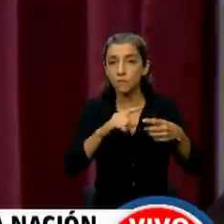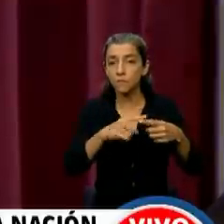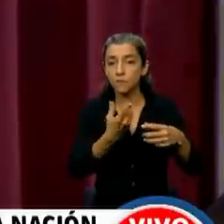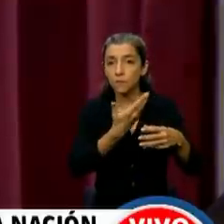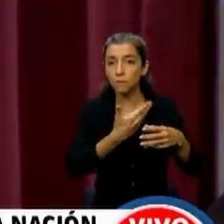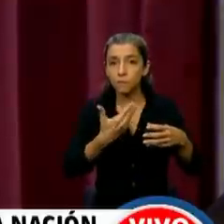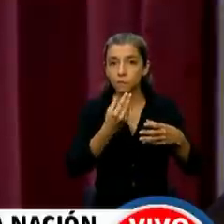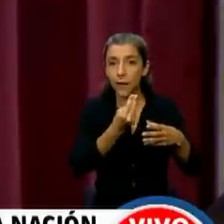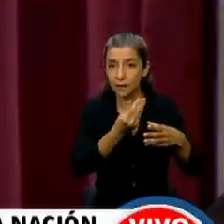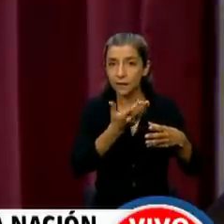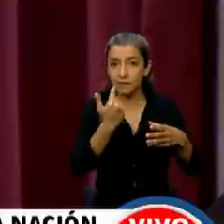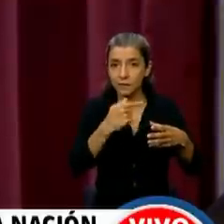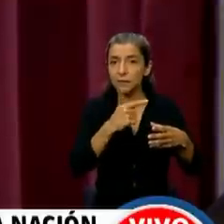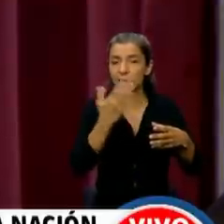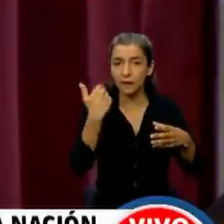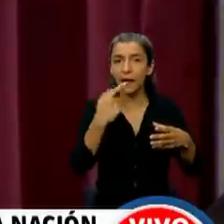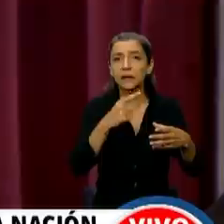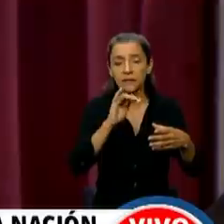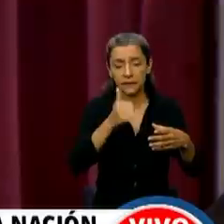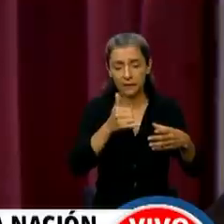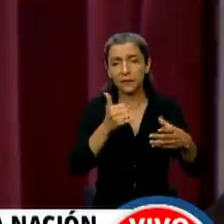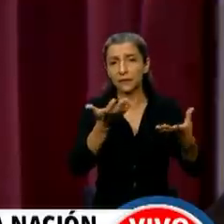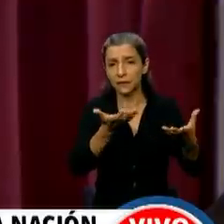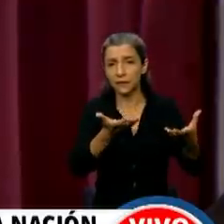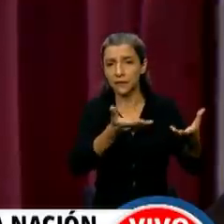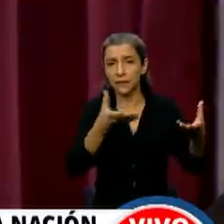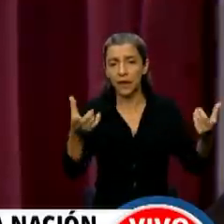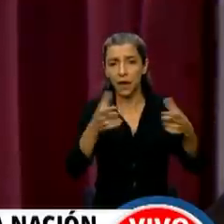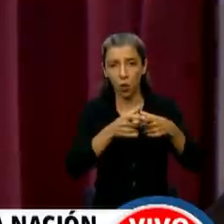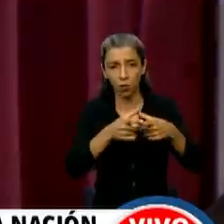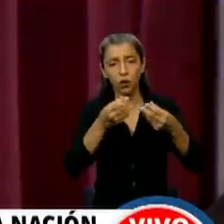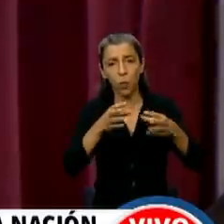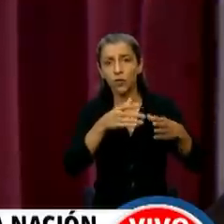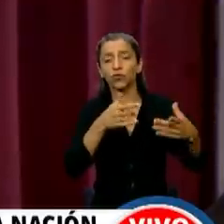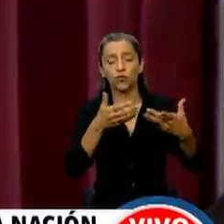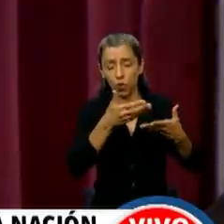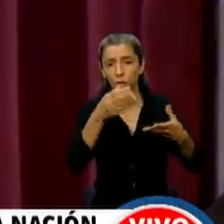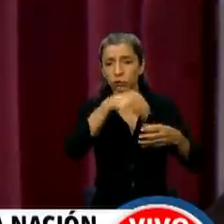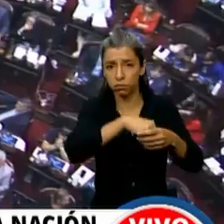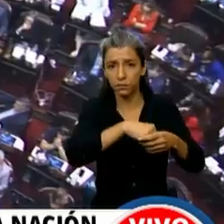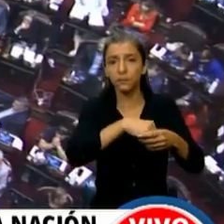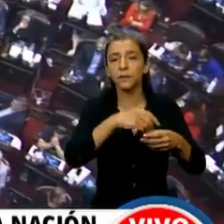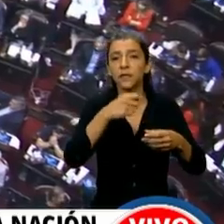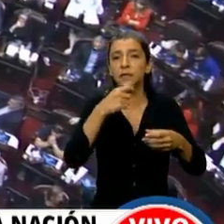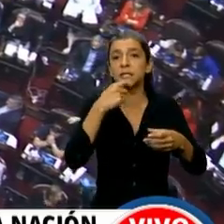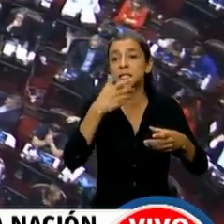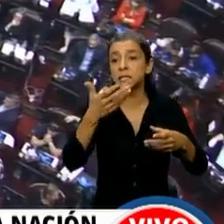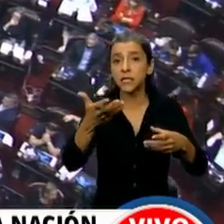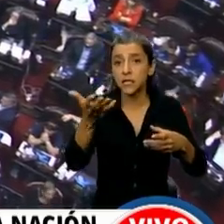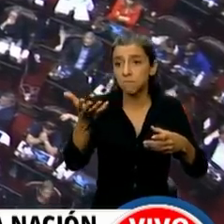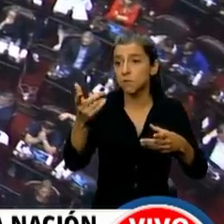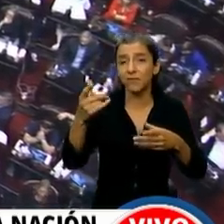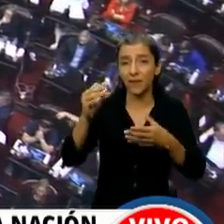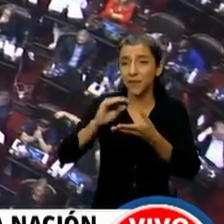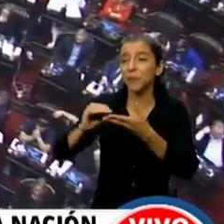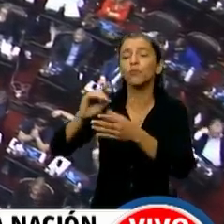participó en inicio de la reunión después en todo caso diputada camaño